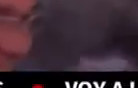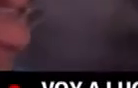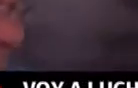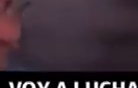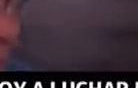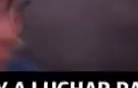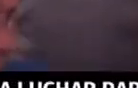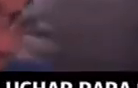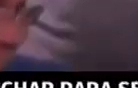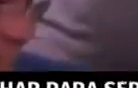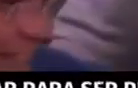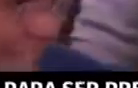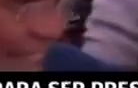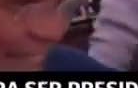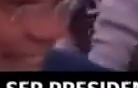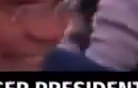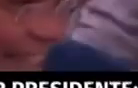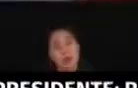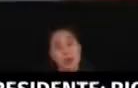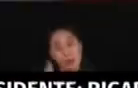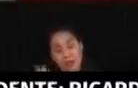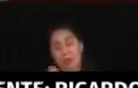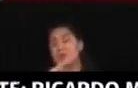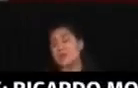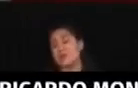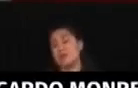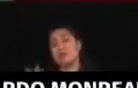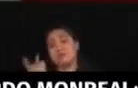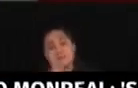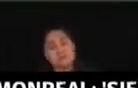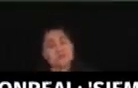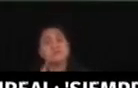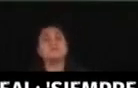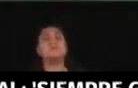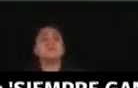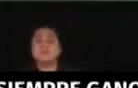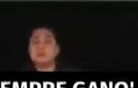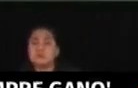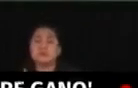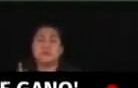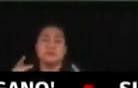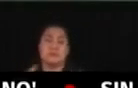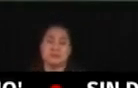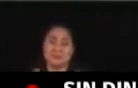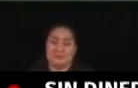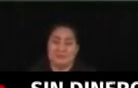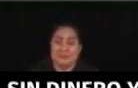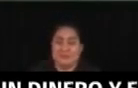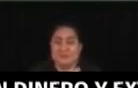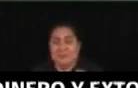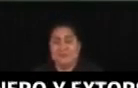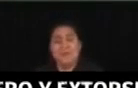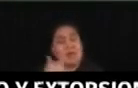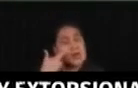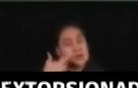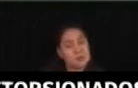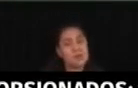invitarlo? Tuve un correo, vía WhatsApp, la invitación. Eso es todo lo que